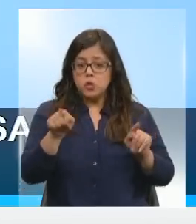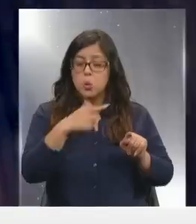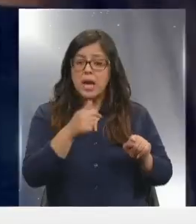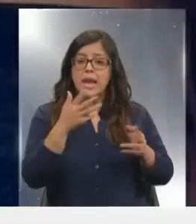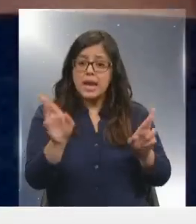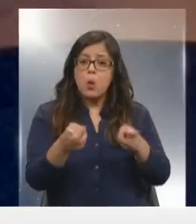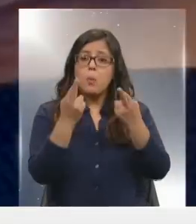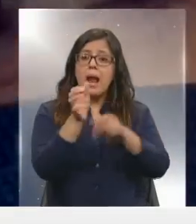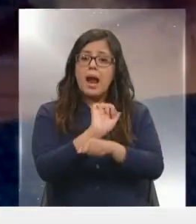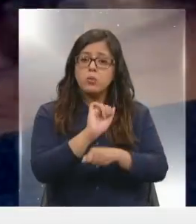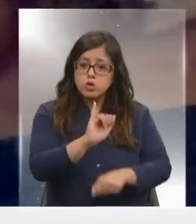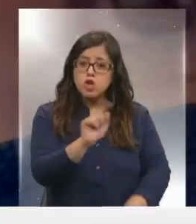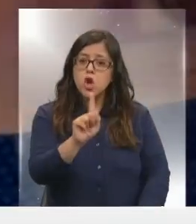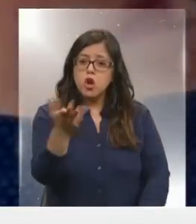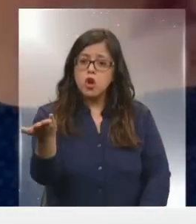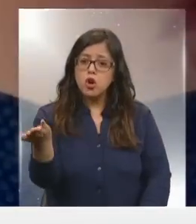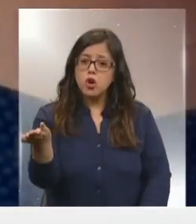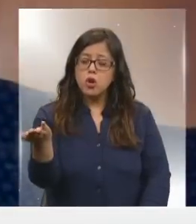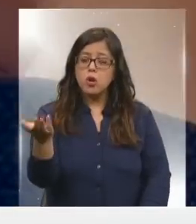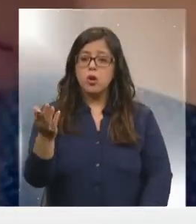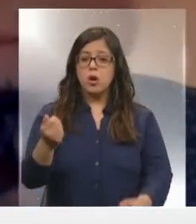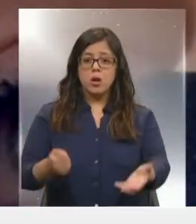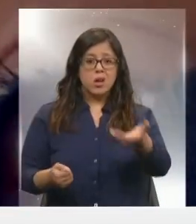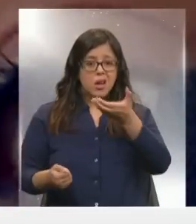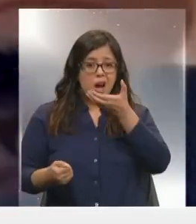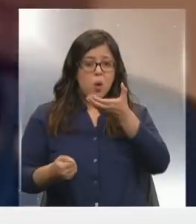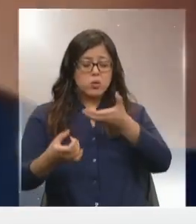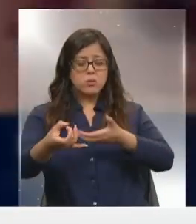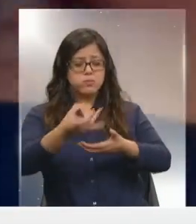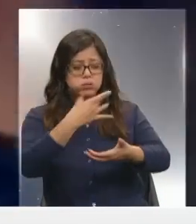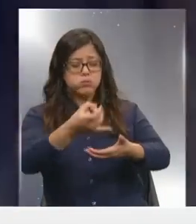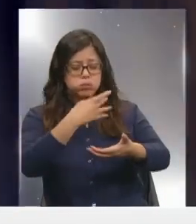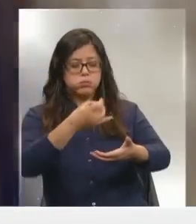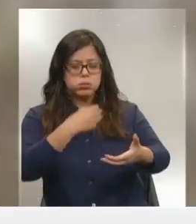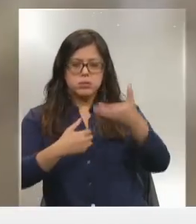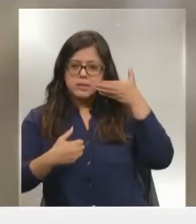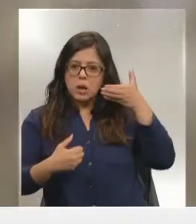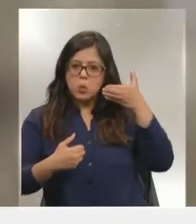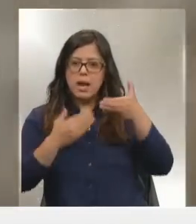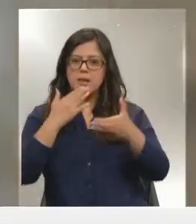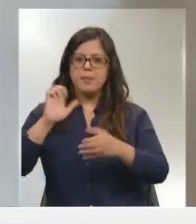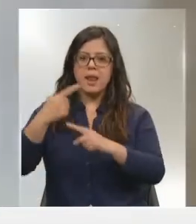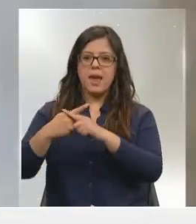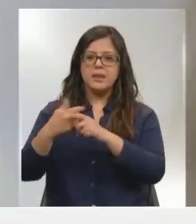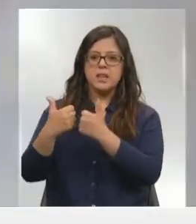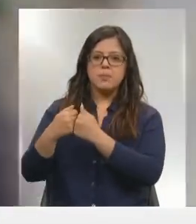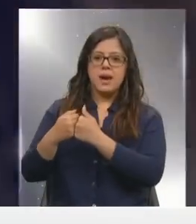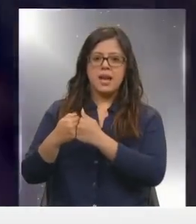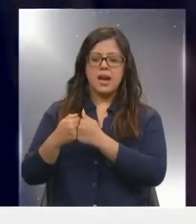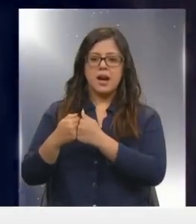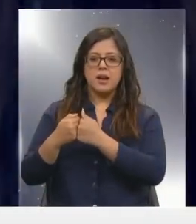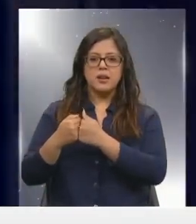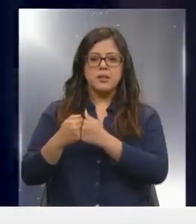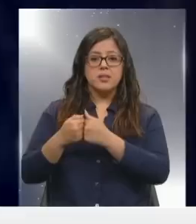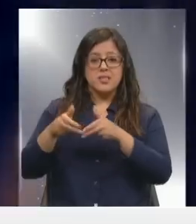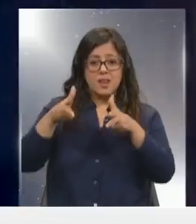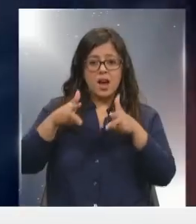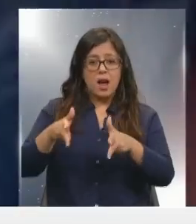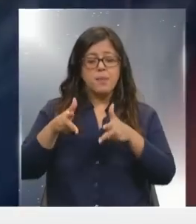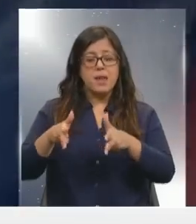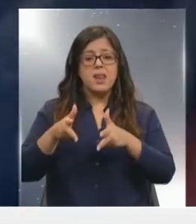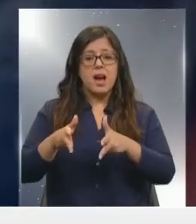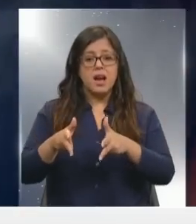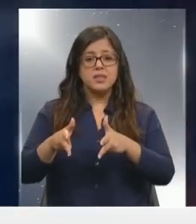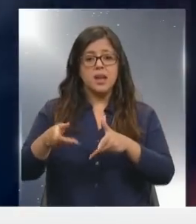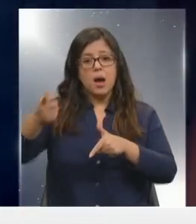no. Estos audios comenzaron a llegar a su celular y al de su expareja. Eran derechamente amenazas